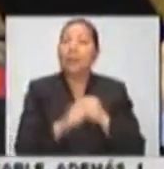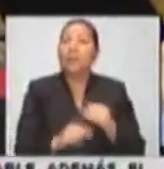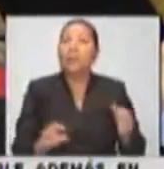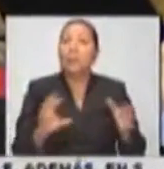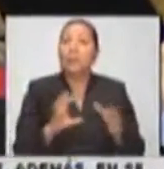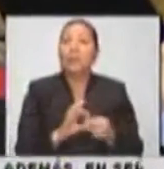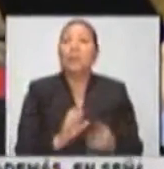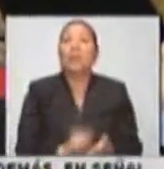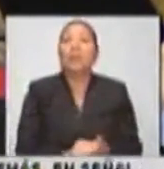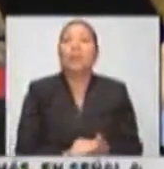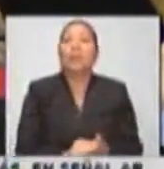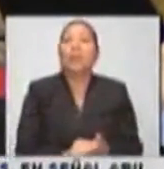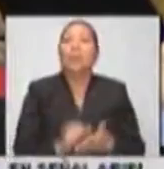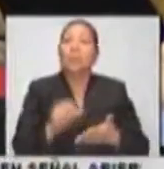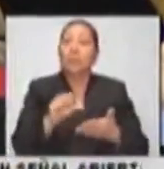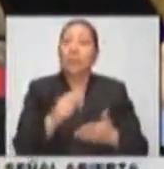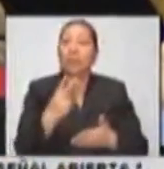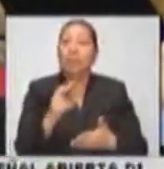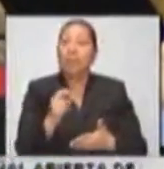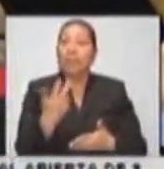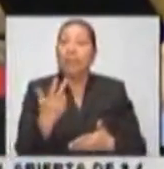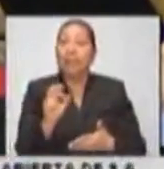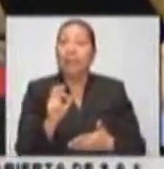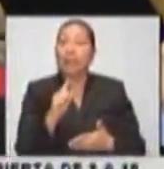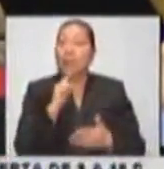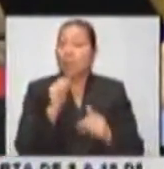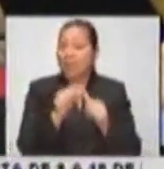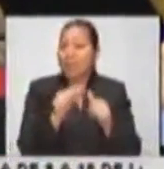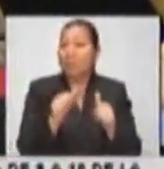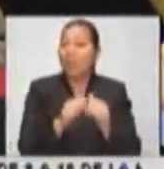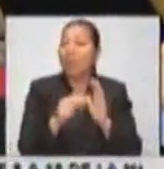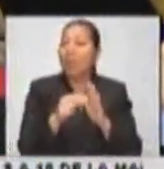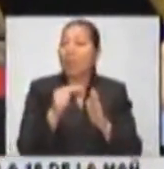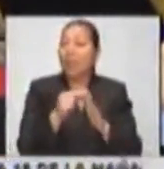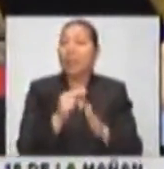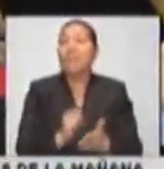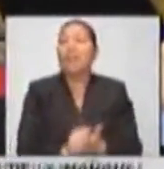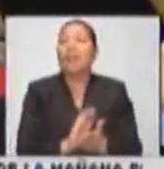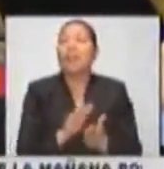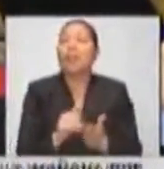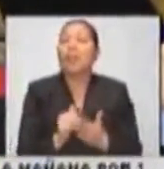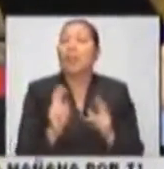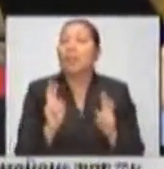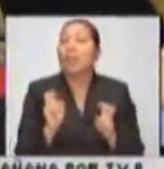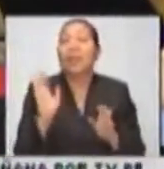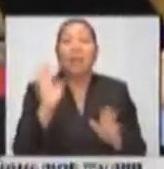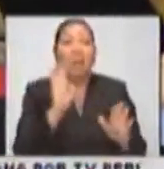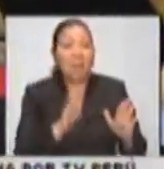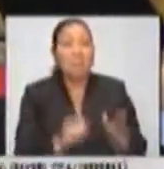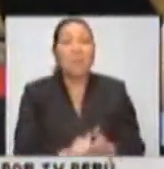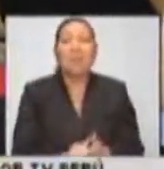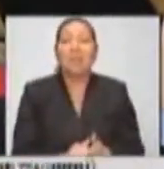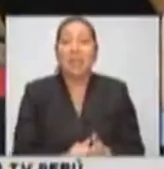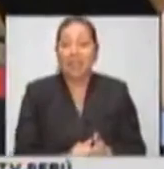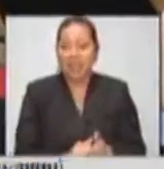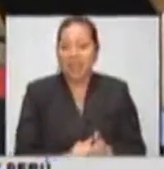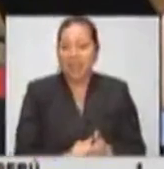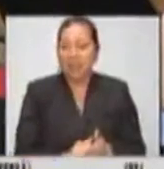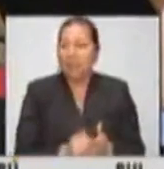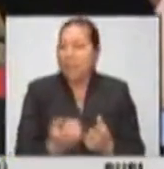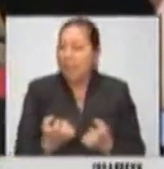Unidas. Entonces, en la Agenda 2030 tenemos también una imagen multinivel de todos los temas ambientales,